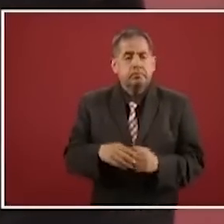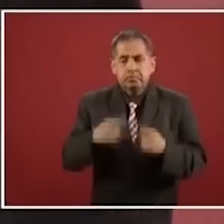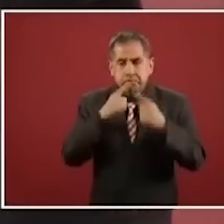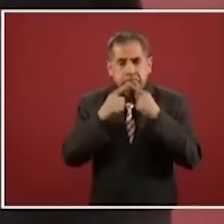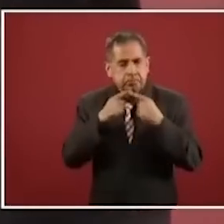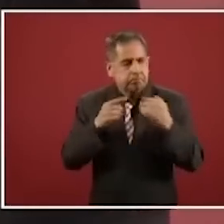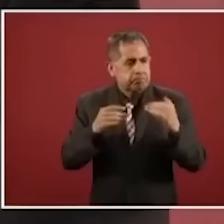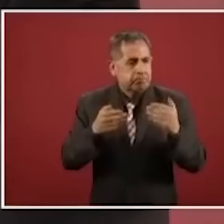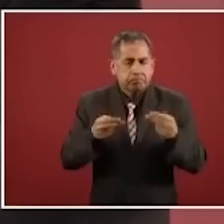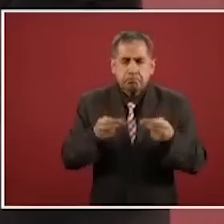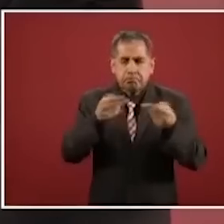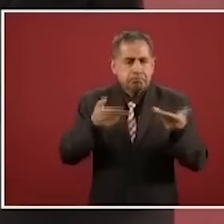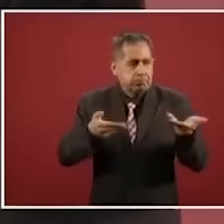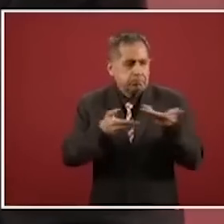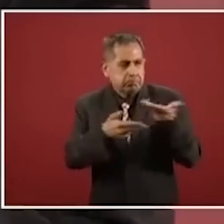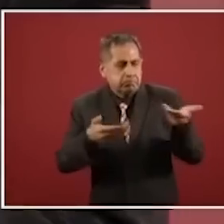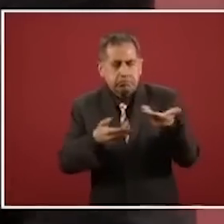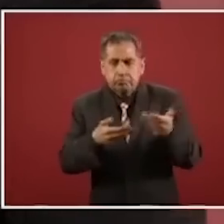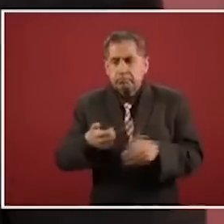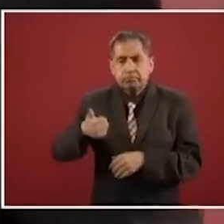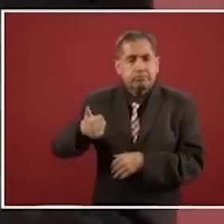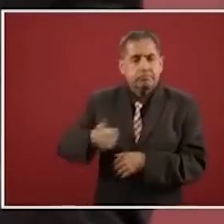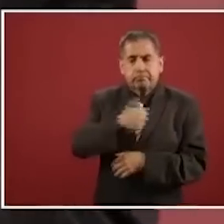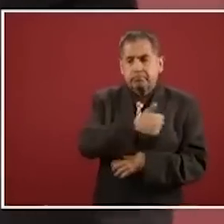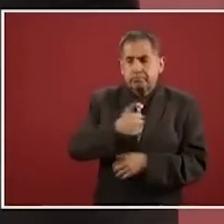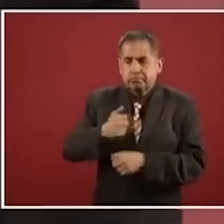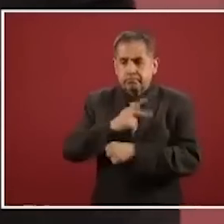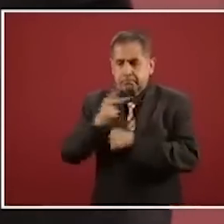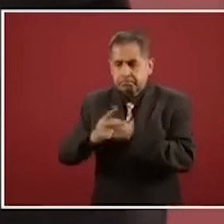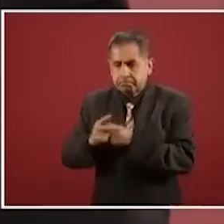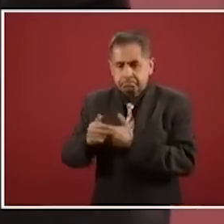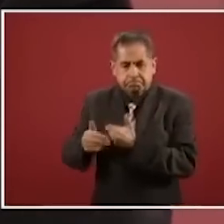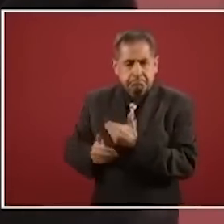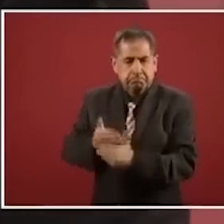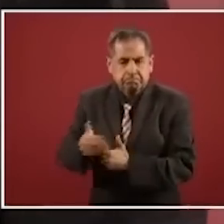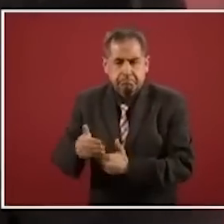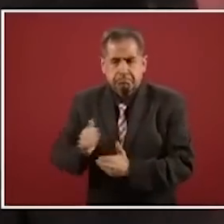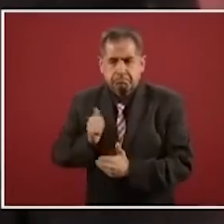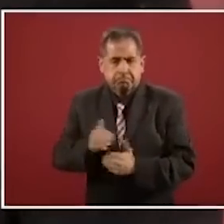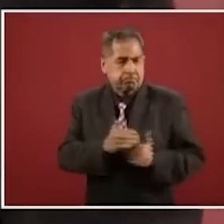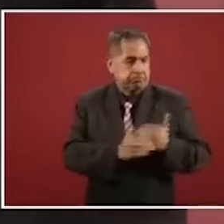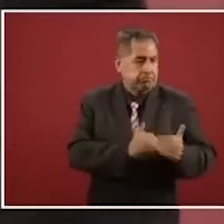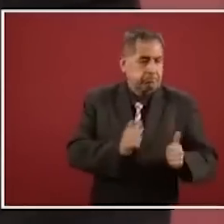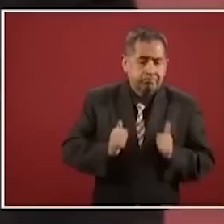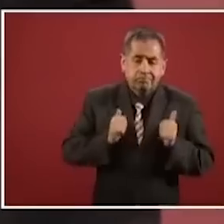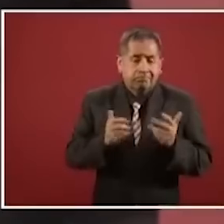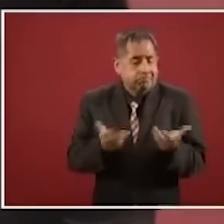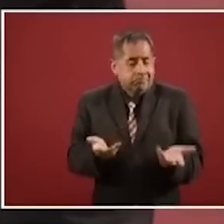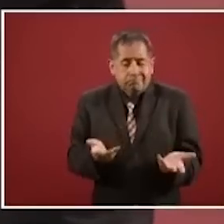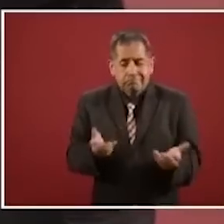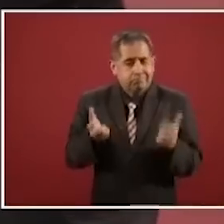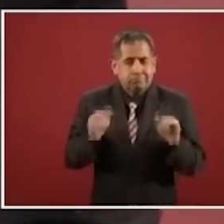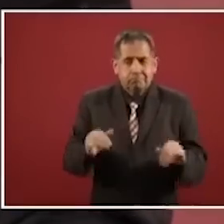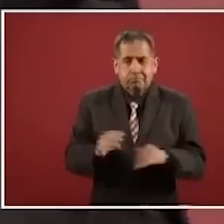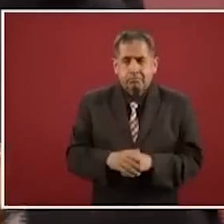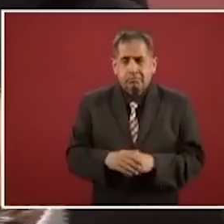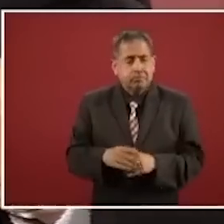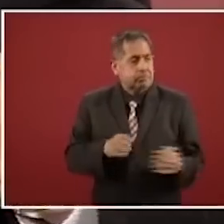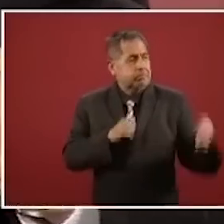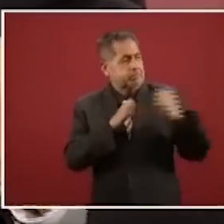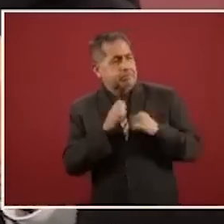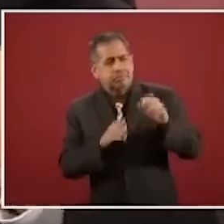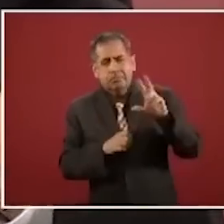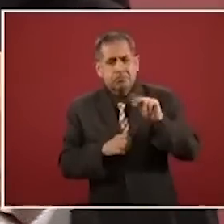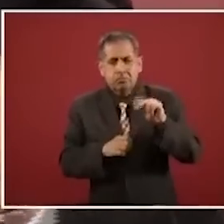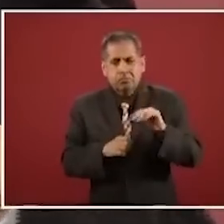negociación. Cada país trata de avanzar sus puntos. Y como le vuelvo a repetir, no nos sentimos engañados